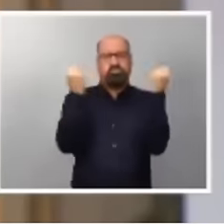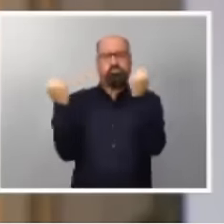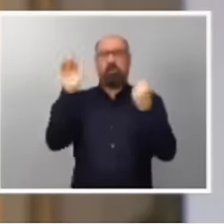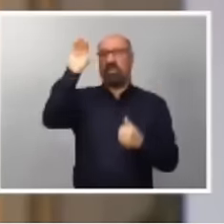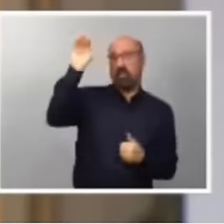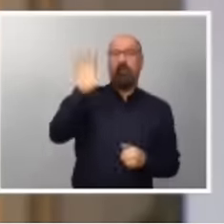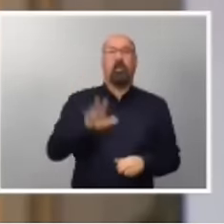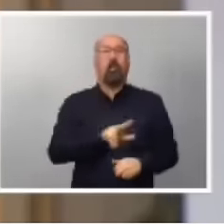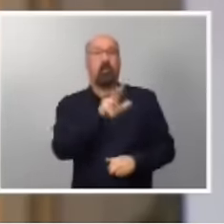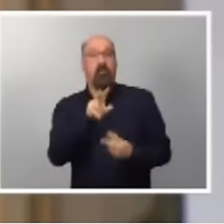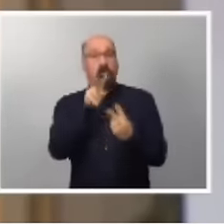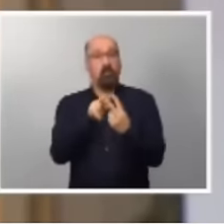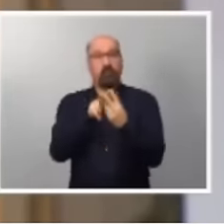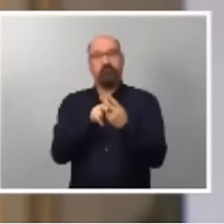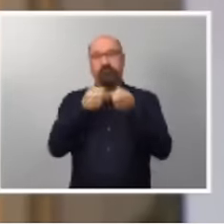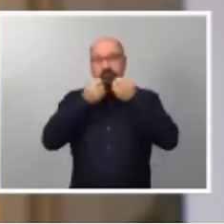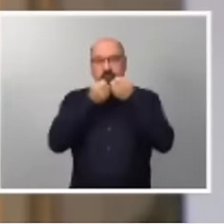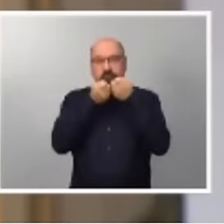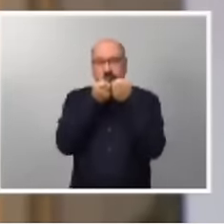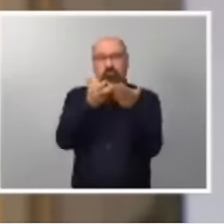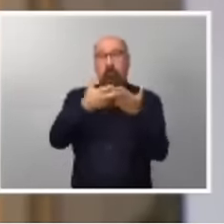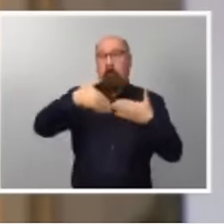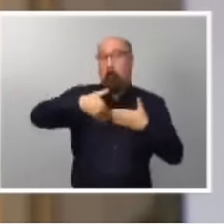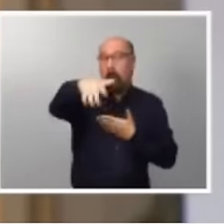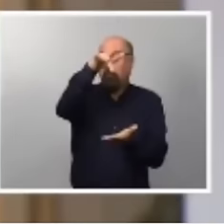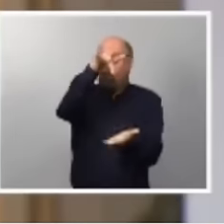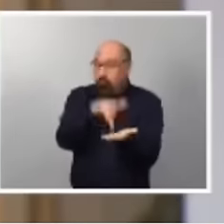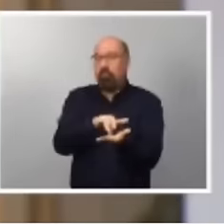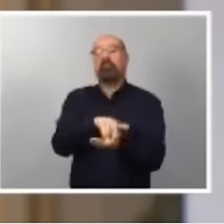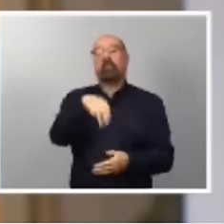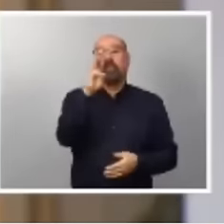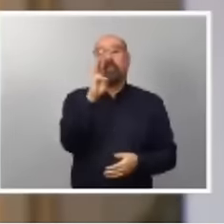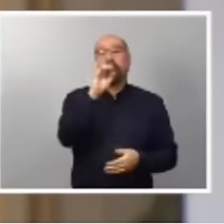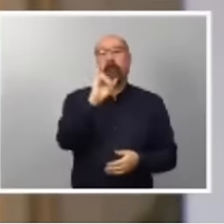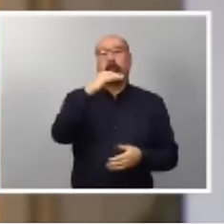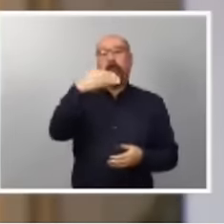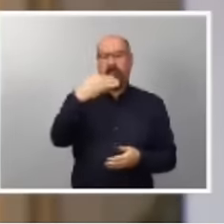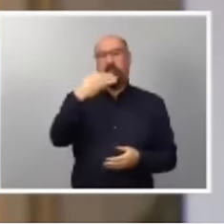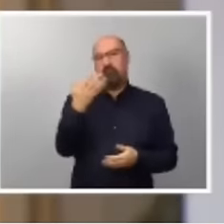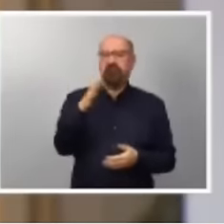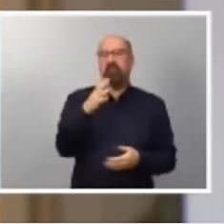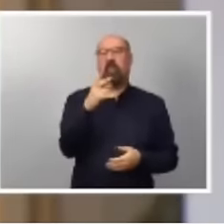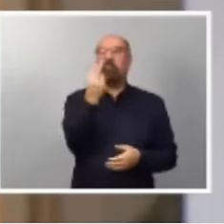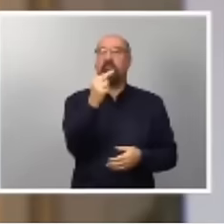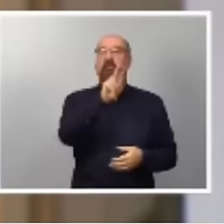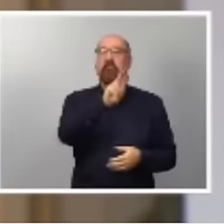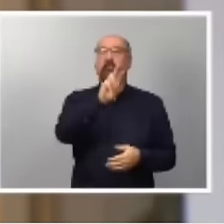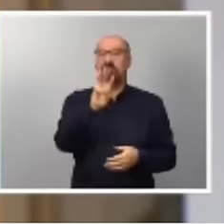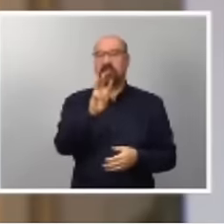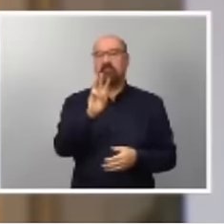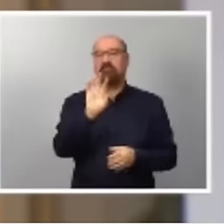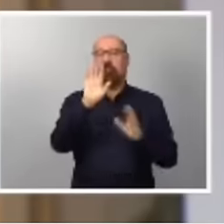nacionales pronosticaba que el crecimiento económico del Producto Interior Bruto en España fuera en el año 2023 del